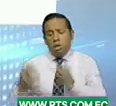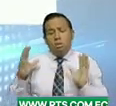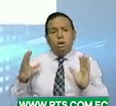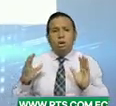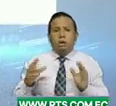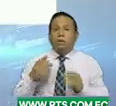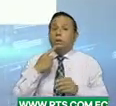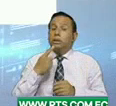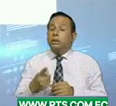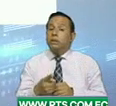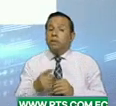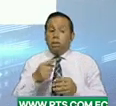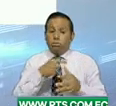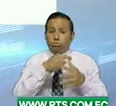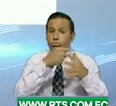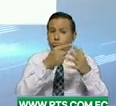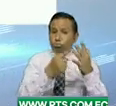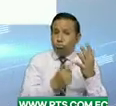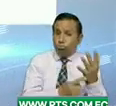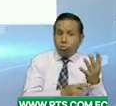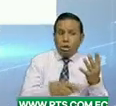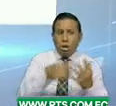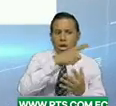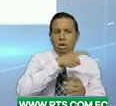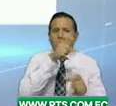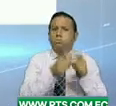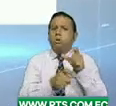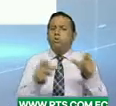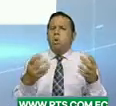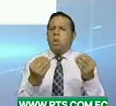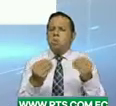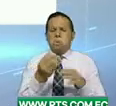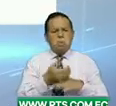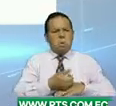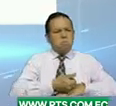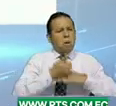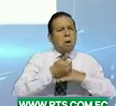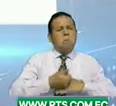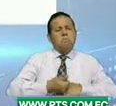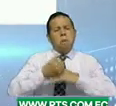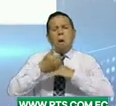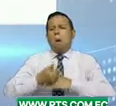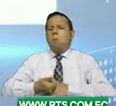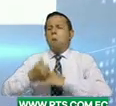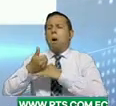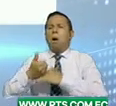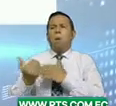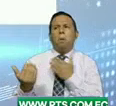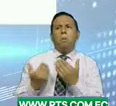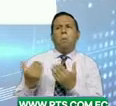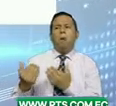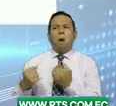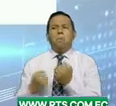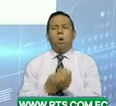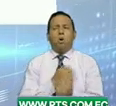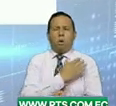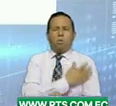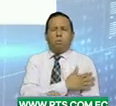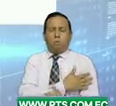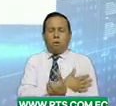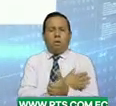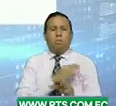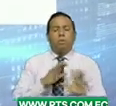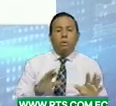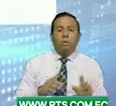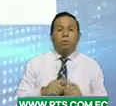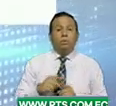los procesados sigan en el poder, será muy difícil que la justicia haga su trabajo con celeridad y transparencia. Veo con preocupación, sostuvo,